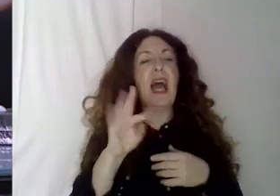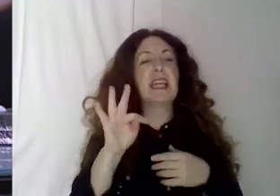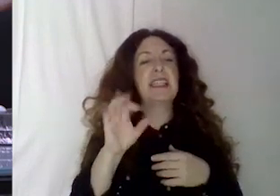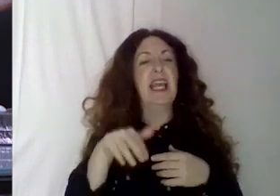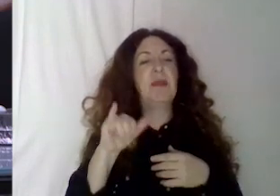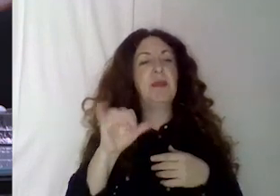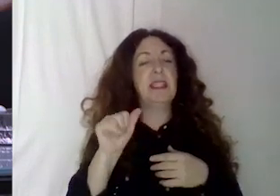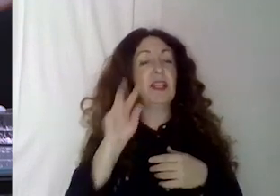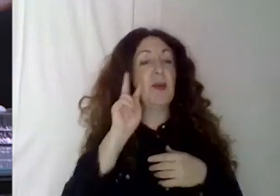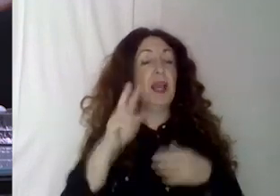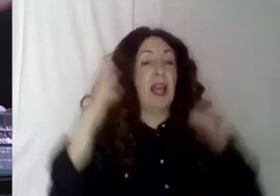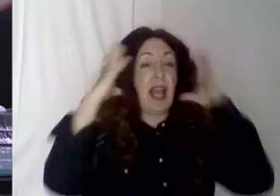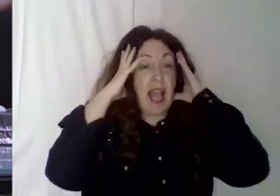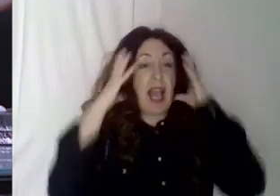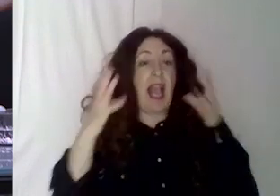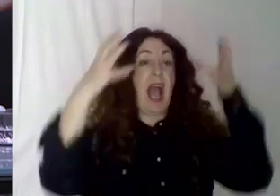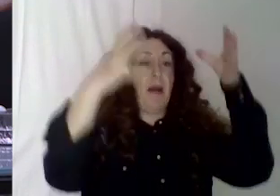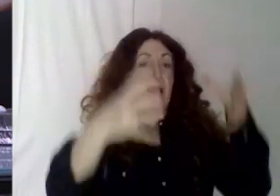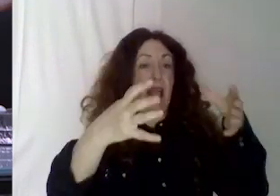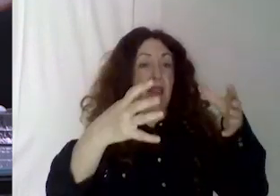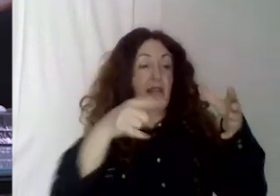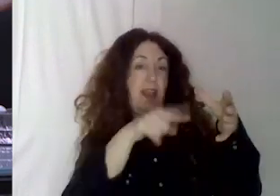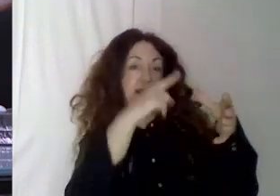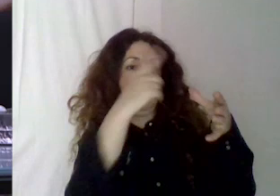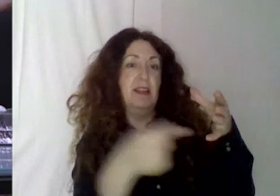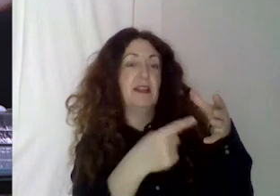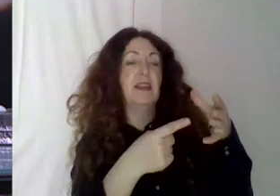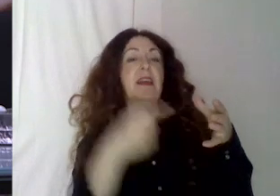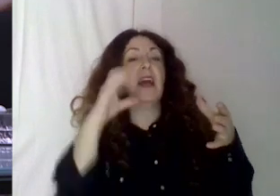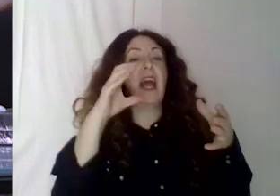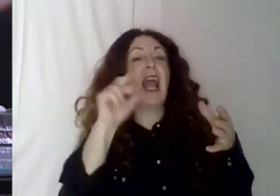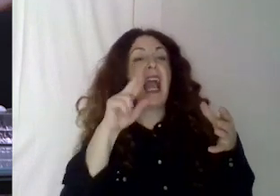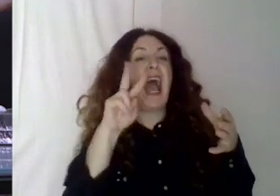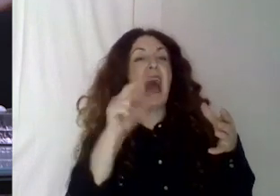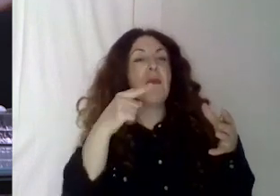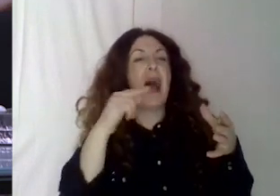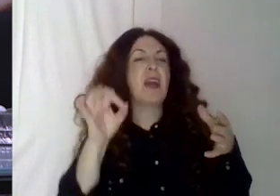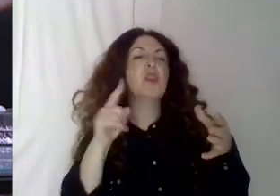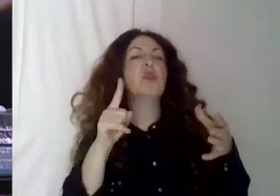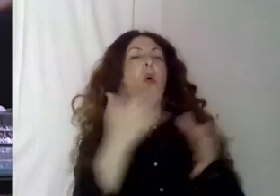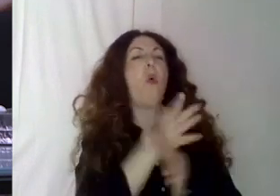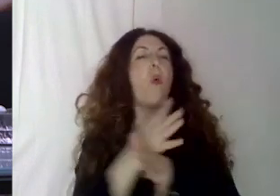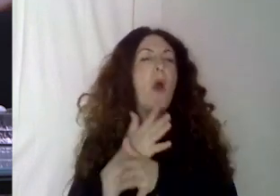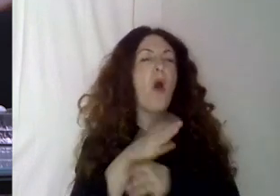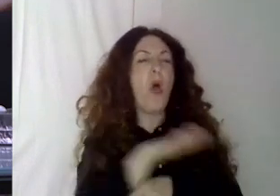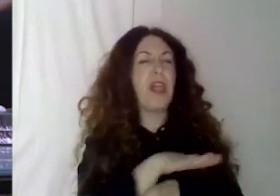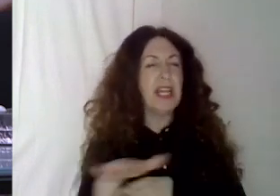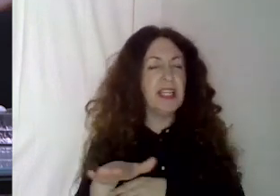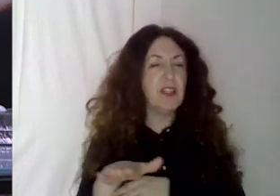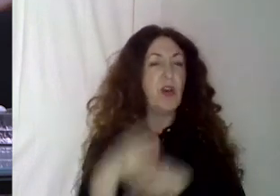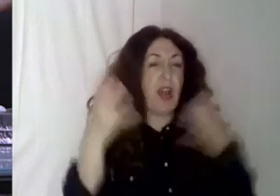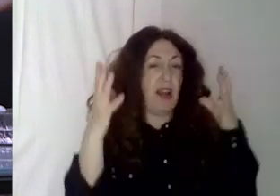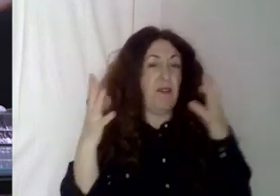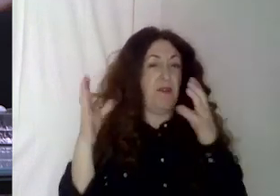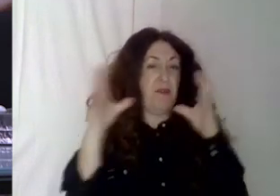historia, que Artemisia fue violada. Claro, eso es lo que siempre se ha dicho en la historia del arte. ¿Pero violada cómo? Claro que hubo una violación social, no